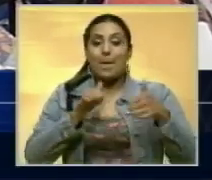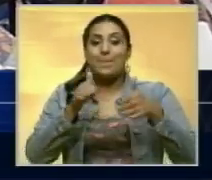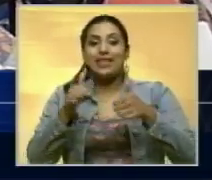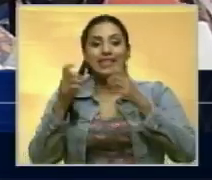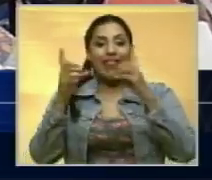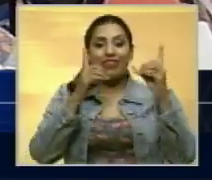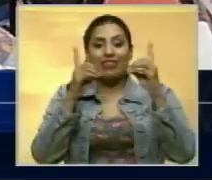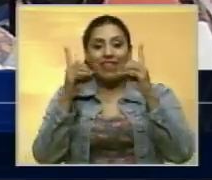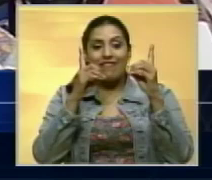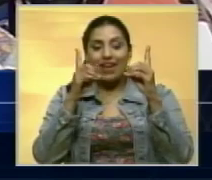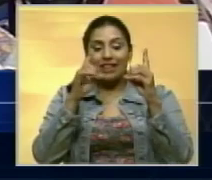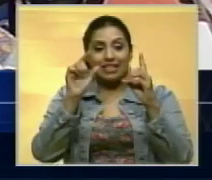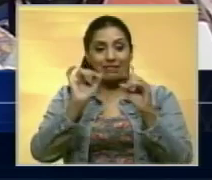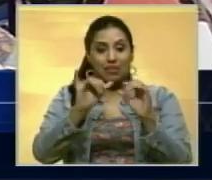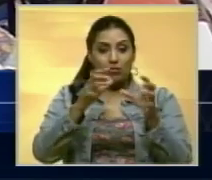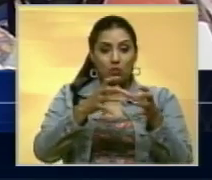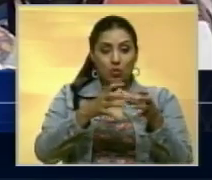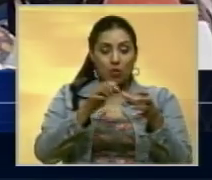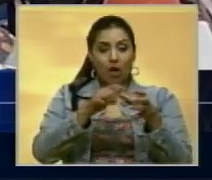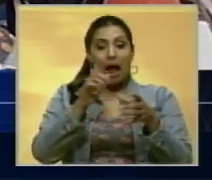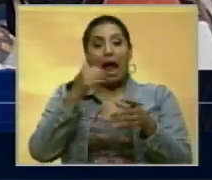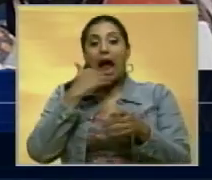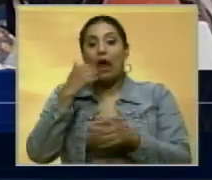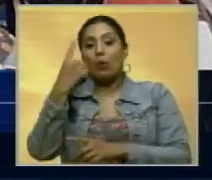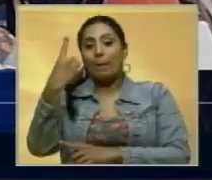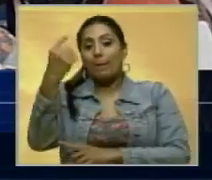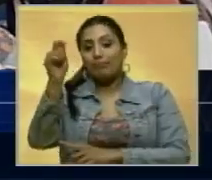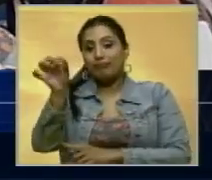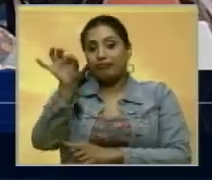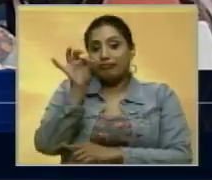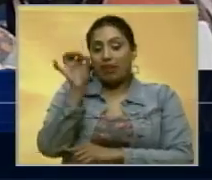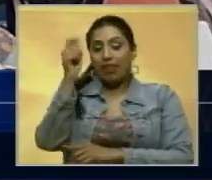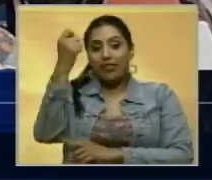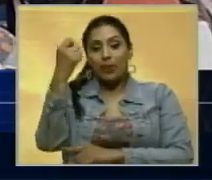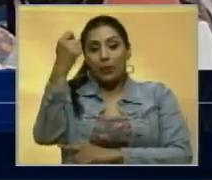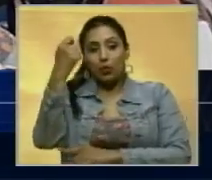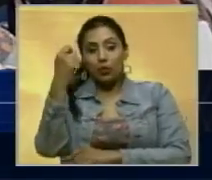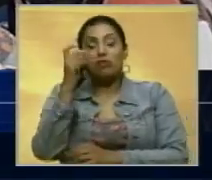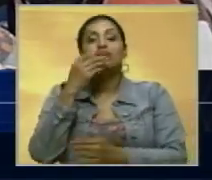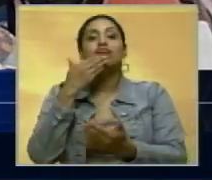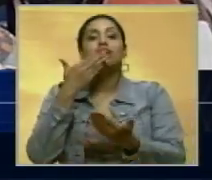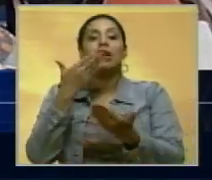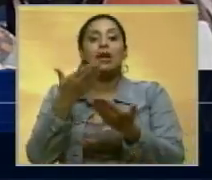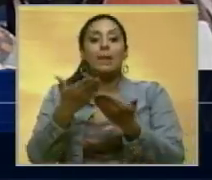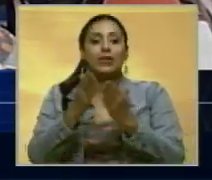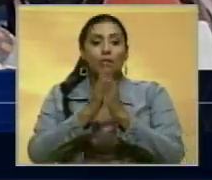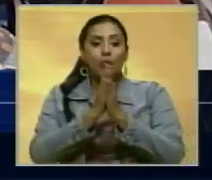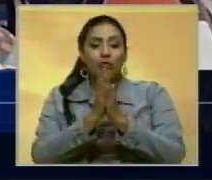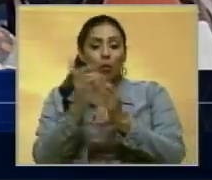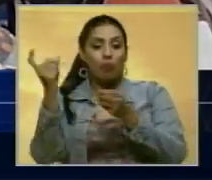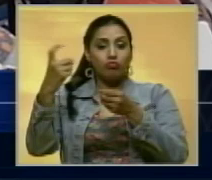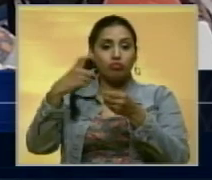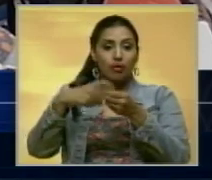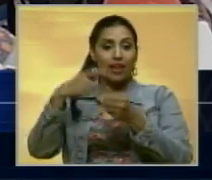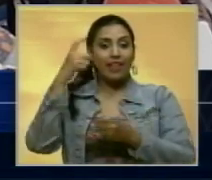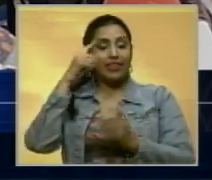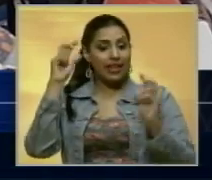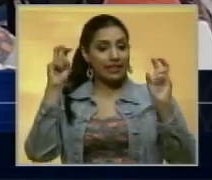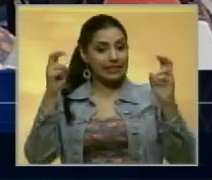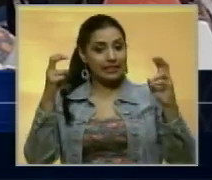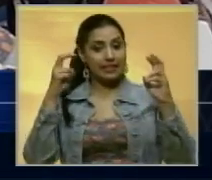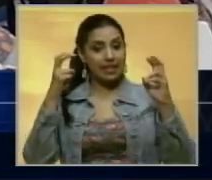en la misma cuenta, algún diputado de los presentes solicitará la inclusión en el orden del día del